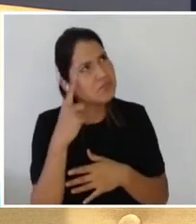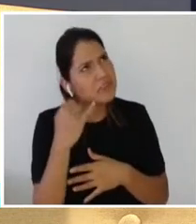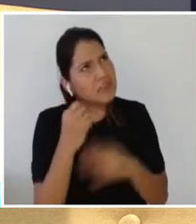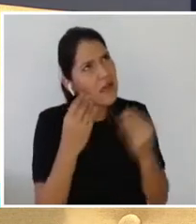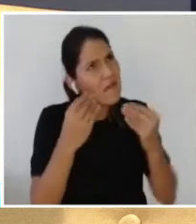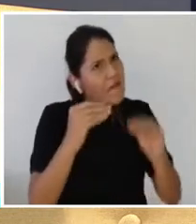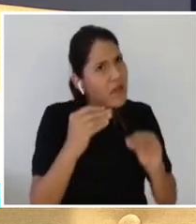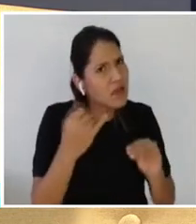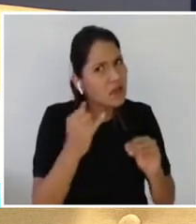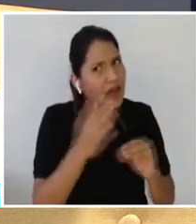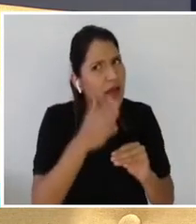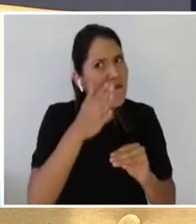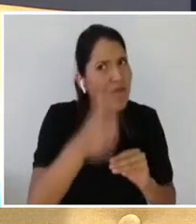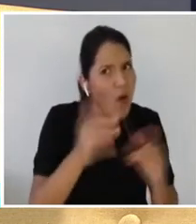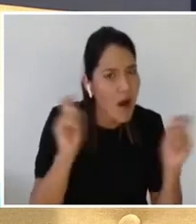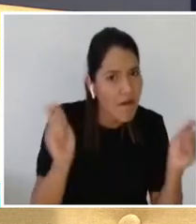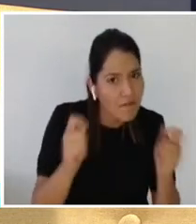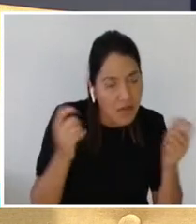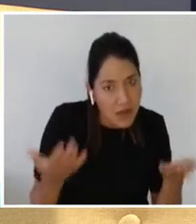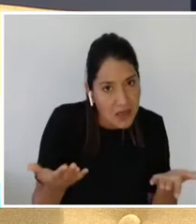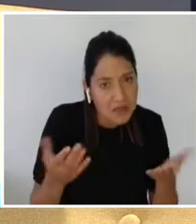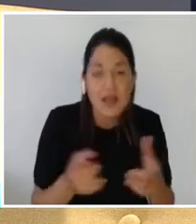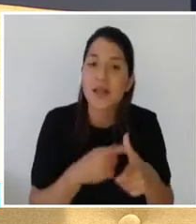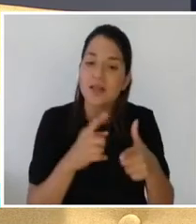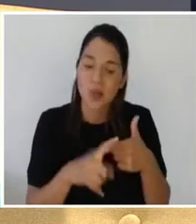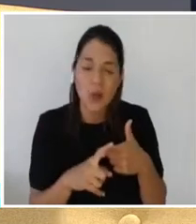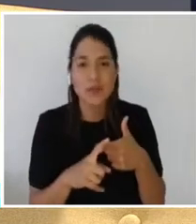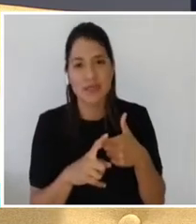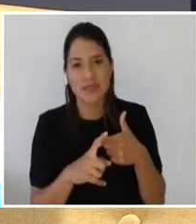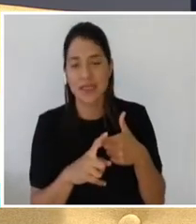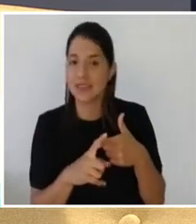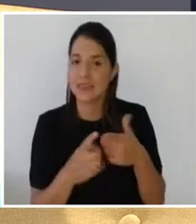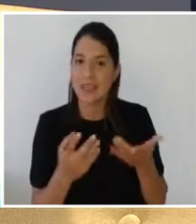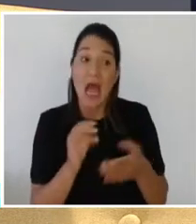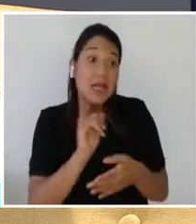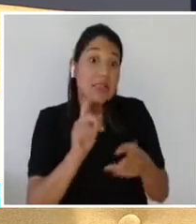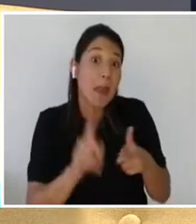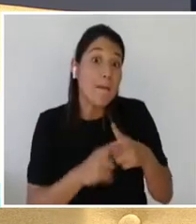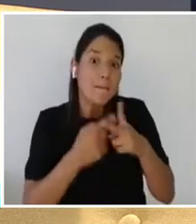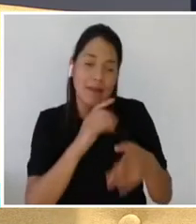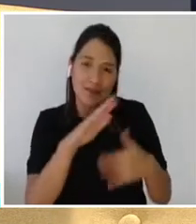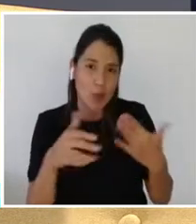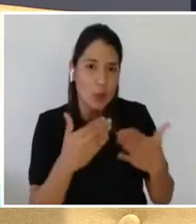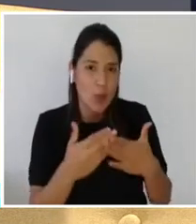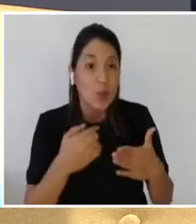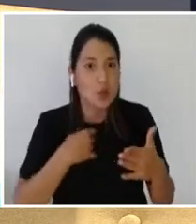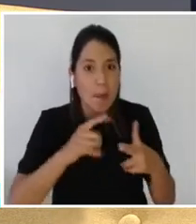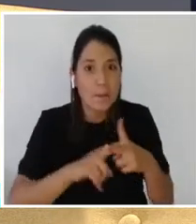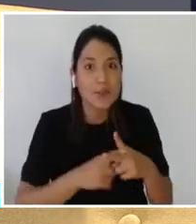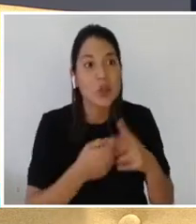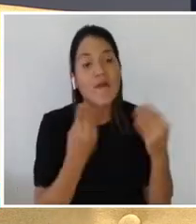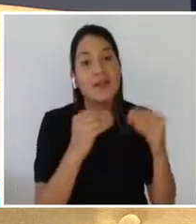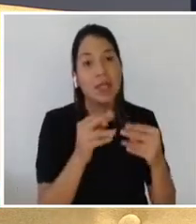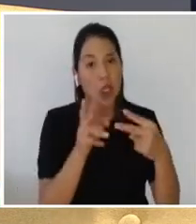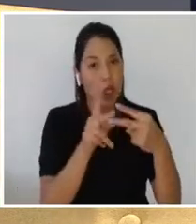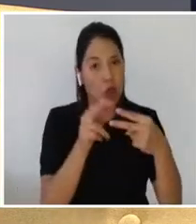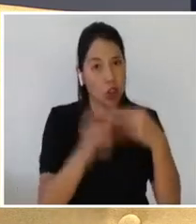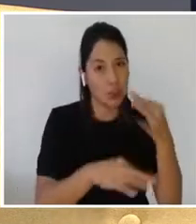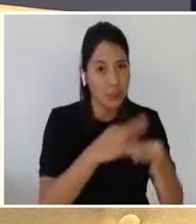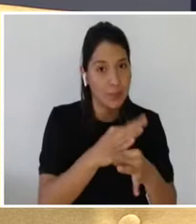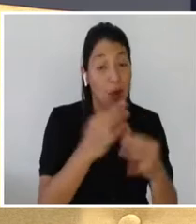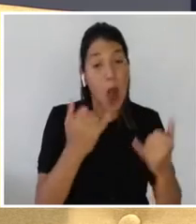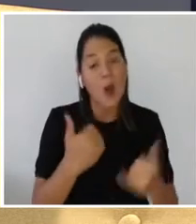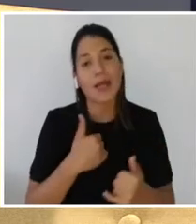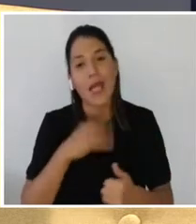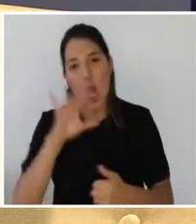feria o algo así? Entonces, de ahí nació todo, ¿verdad? Empecé vendiendo dos kombuchas y ahora tengo 8 bebidas en el